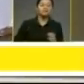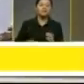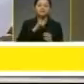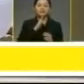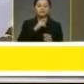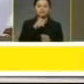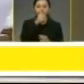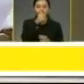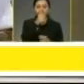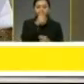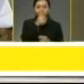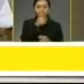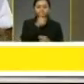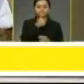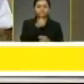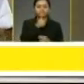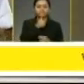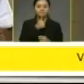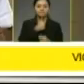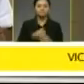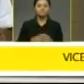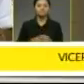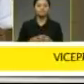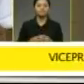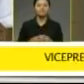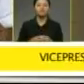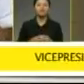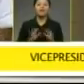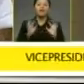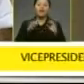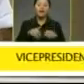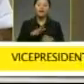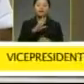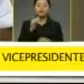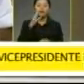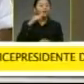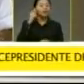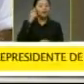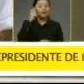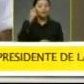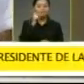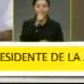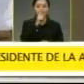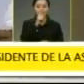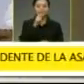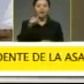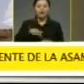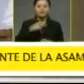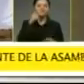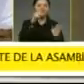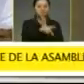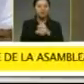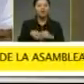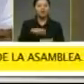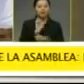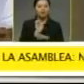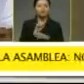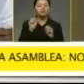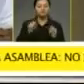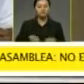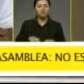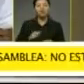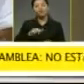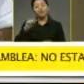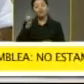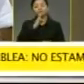que Febres Cordero y Rafael Correa. Dos integrantes de la Corte que votaron a favor en este sonado caso,